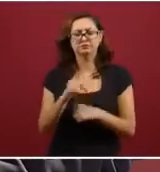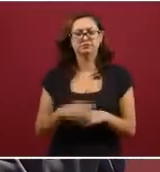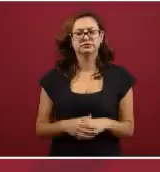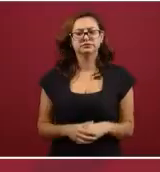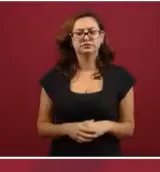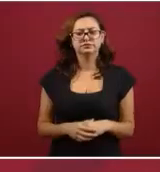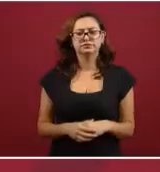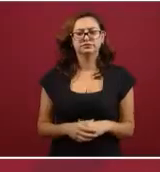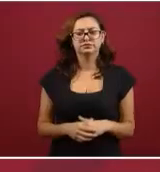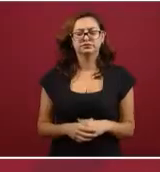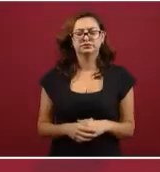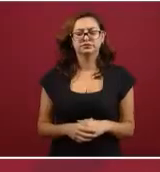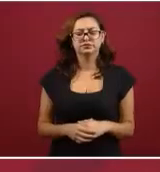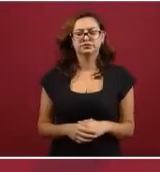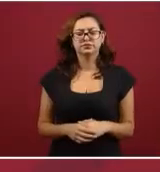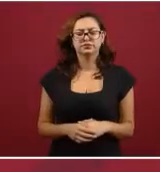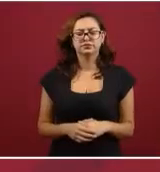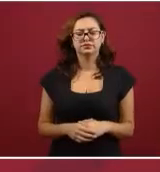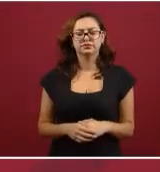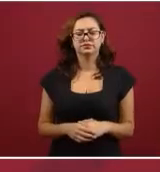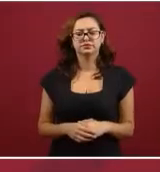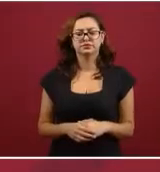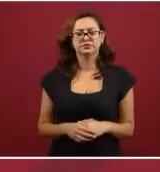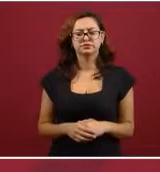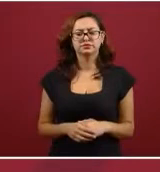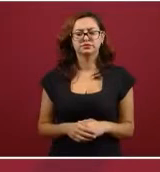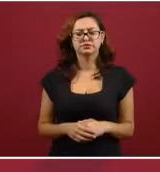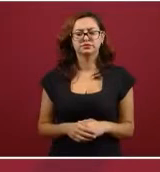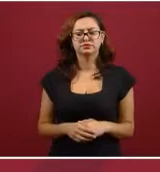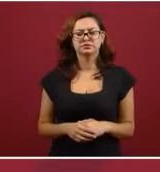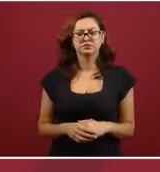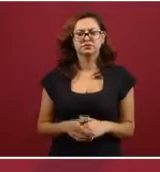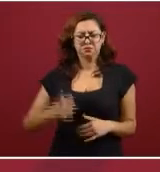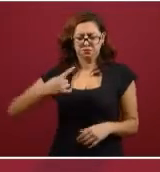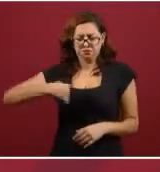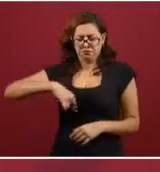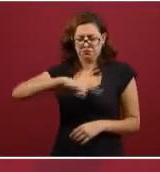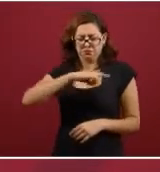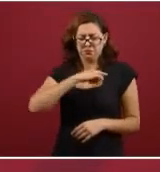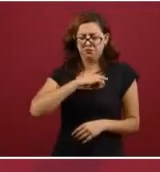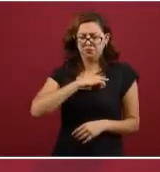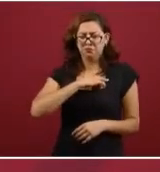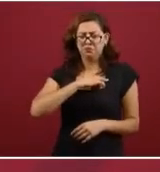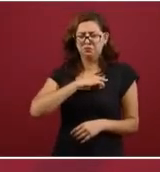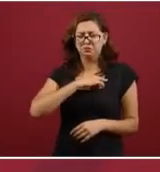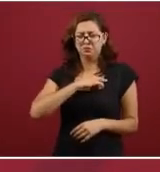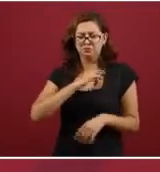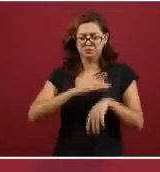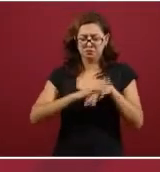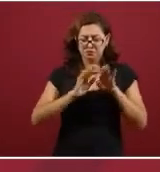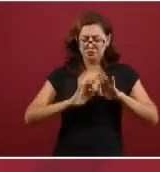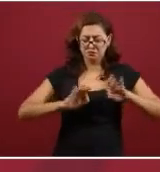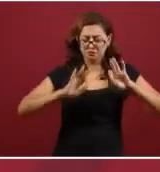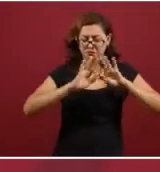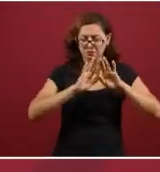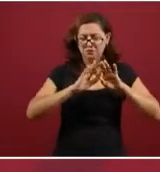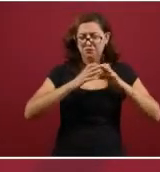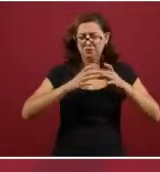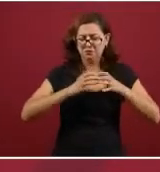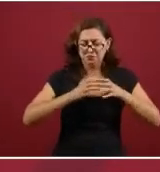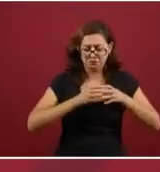porque ya no somos nosotros los fundamentales, no somos los hombres los más importantes, las